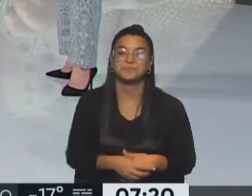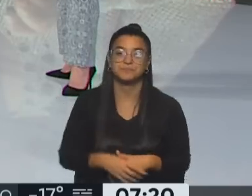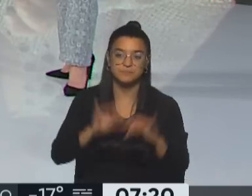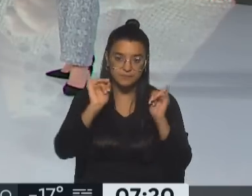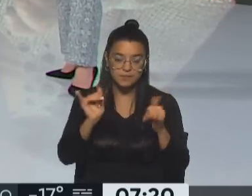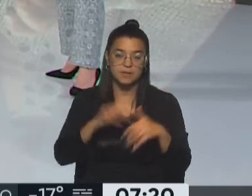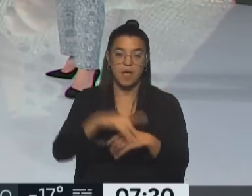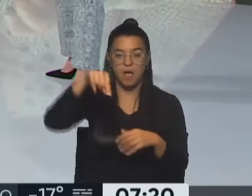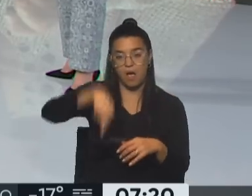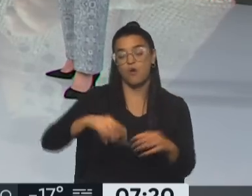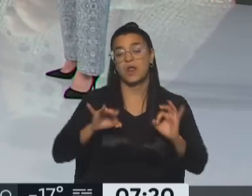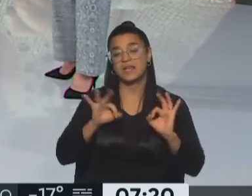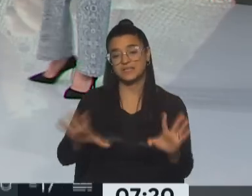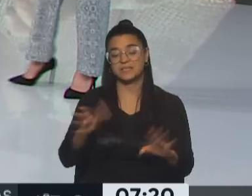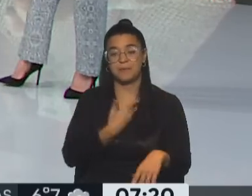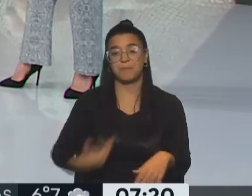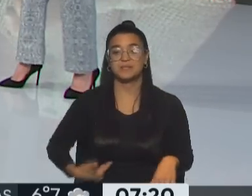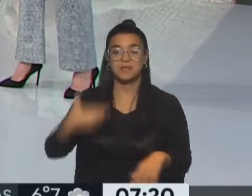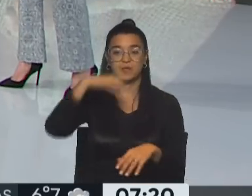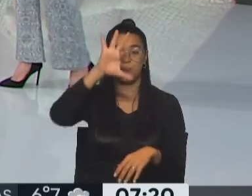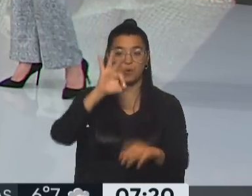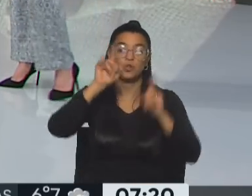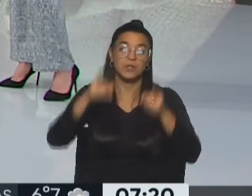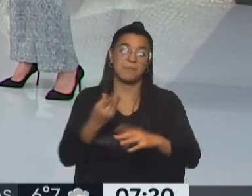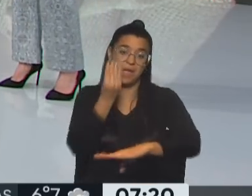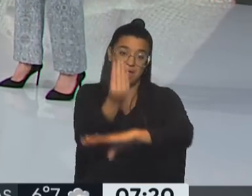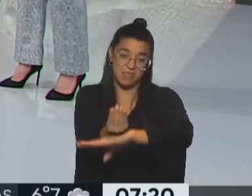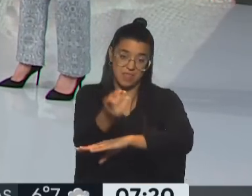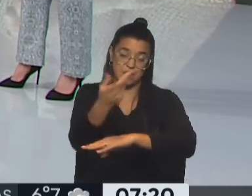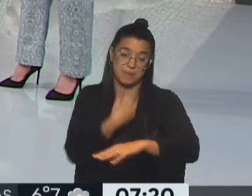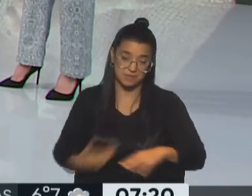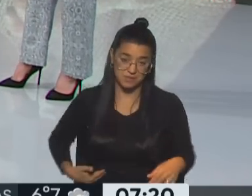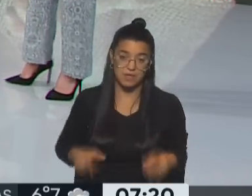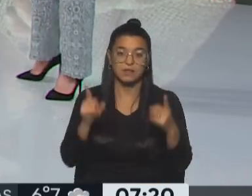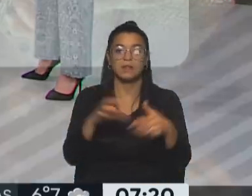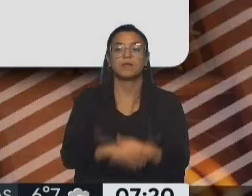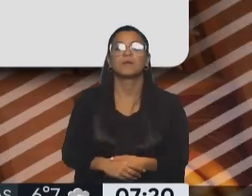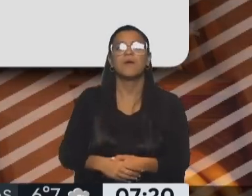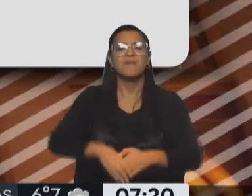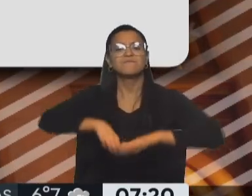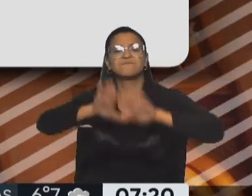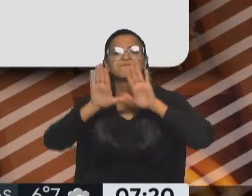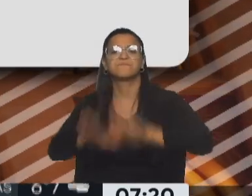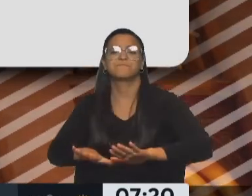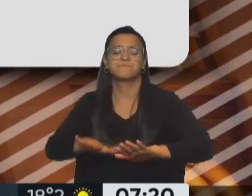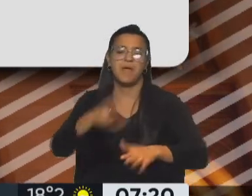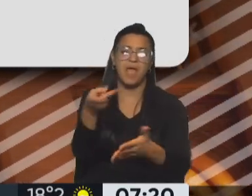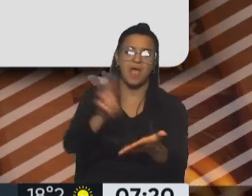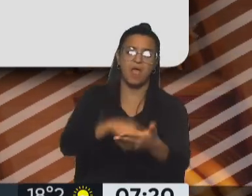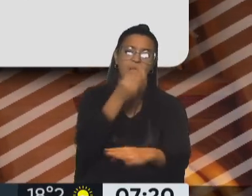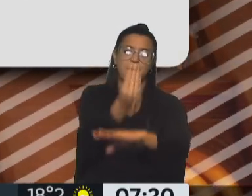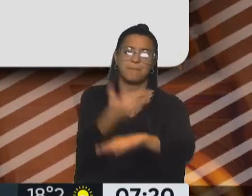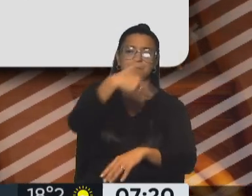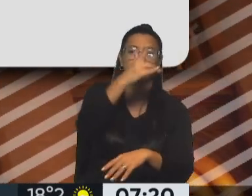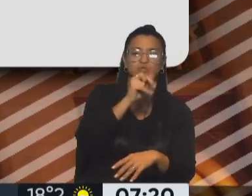la ahora de licencia presidenta del PRO, también precandidata a presidenta. Les frenamos las reelecciones a Mansur